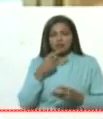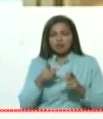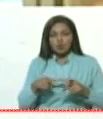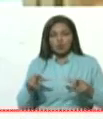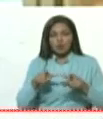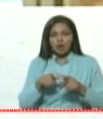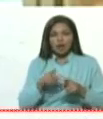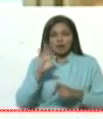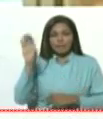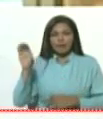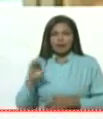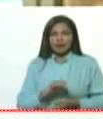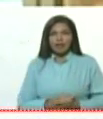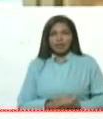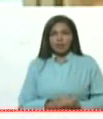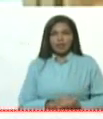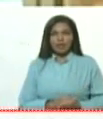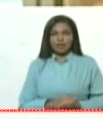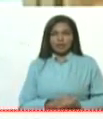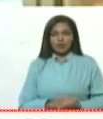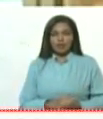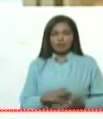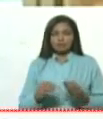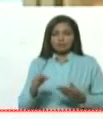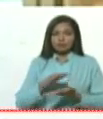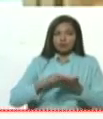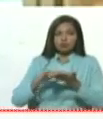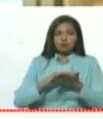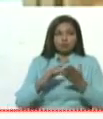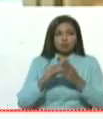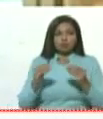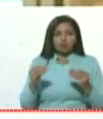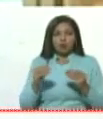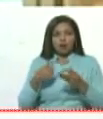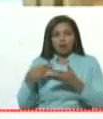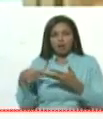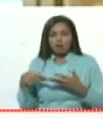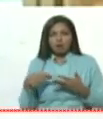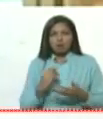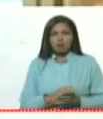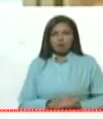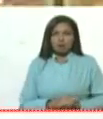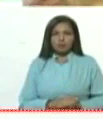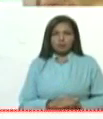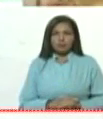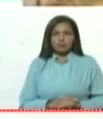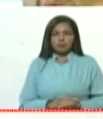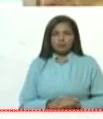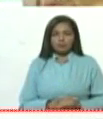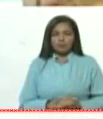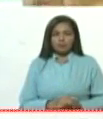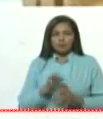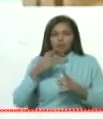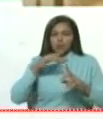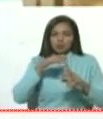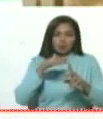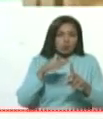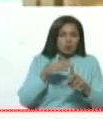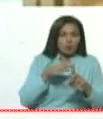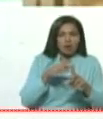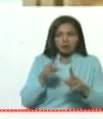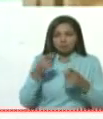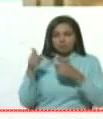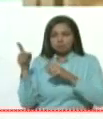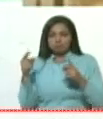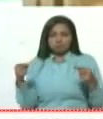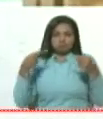a construir el país, a recuperarlo, a superar los problemas, todos. No que unos conspiran contra